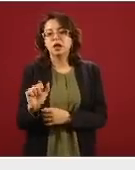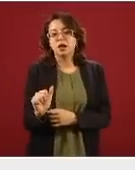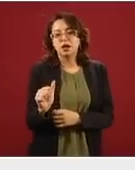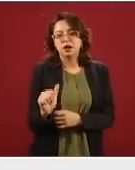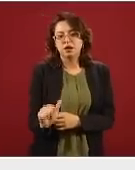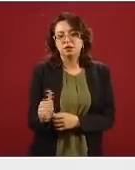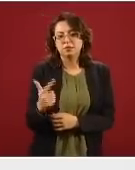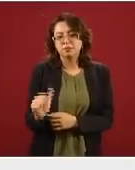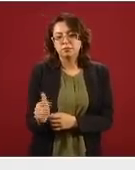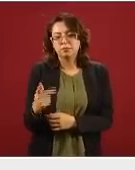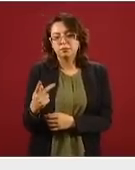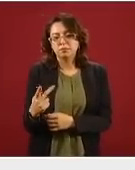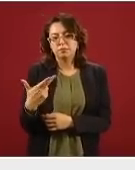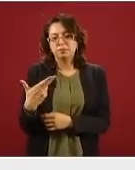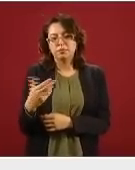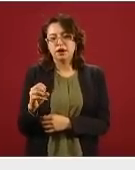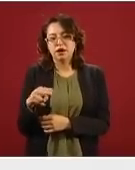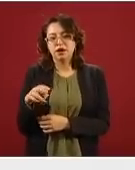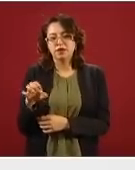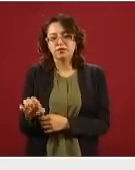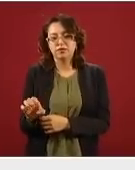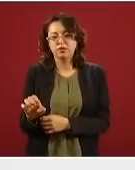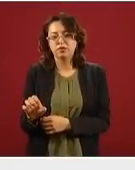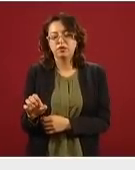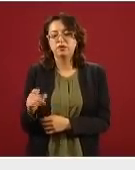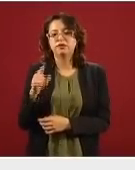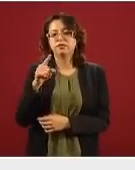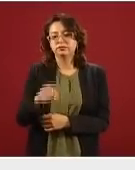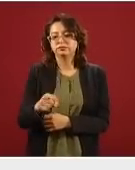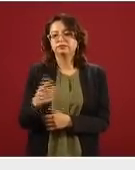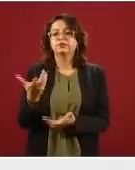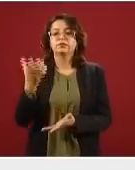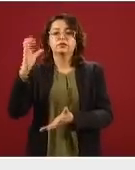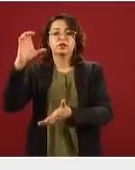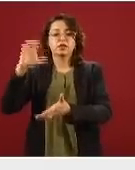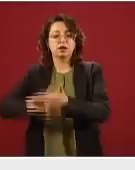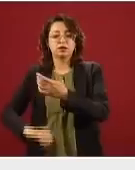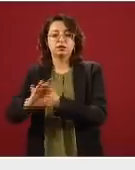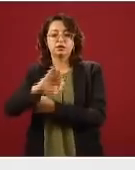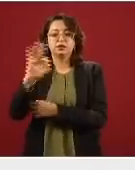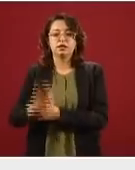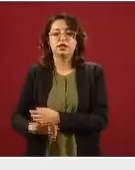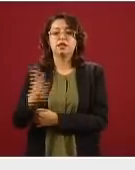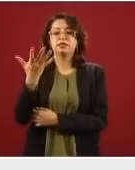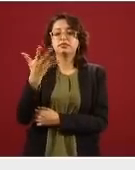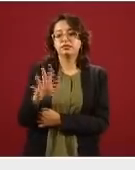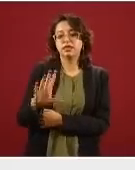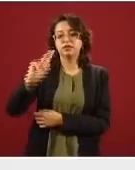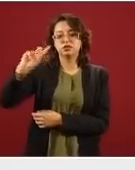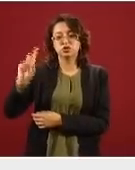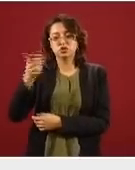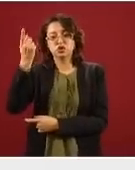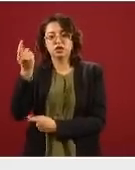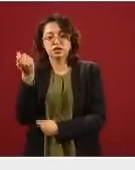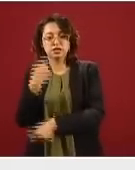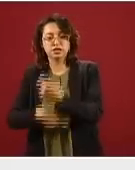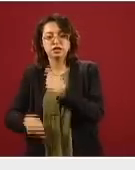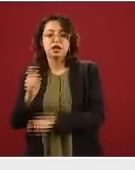SmartPay es la remesadora, la comisión que está pagando es de $10, el tipo de cambio